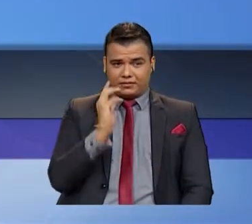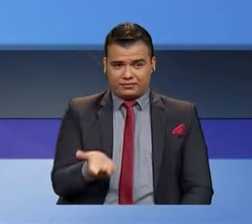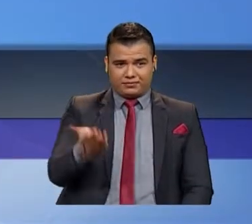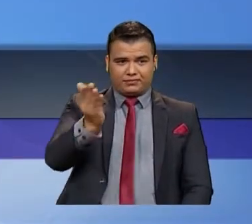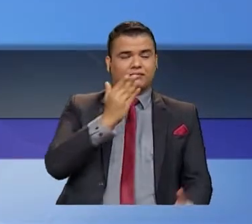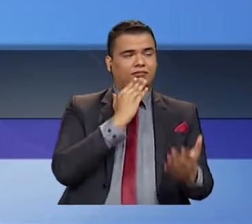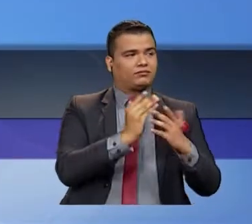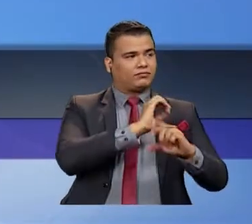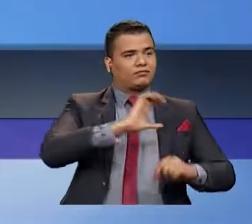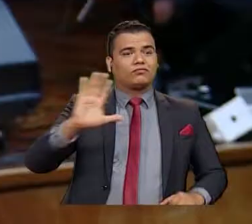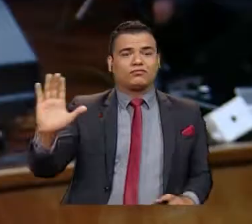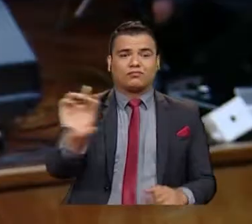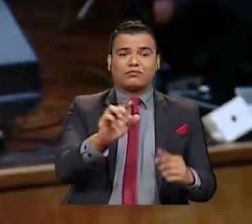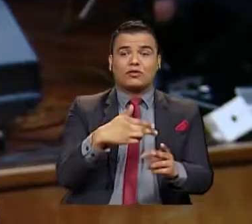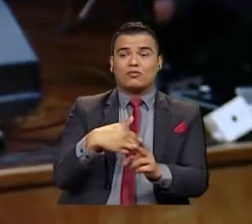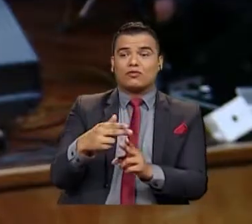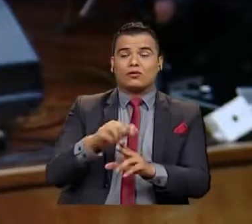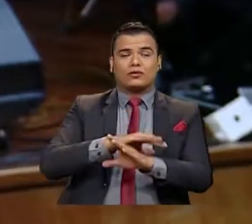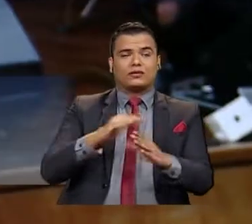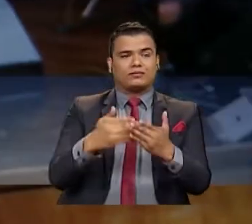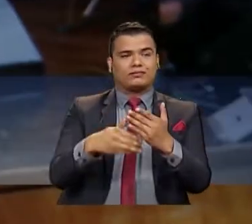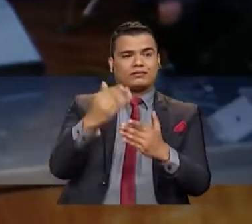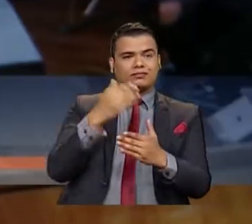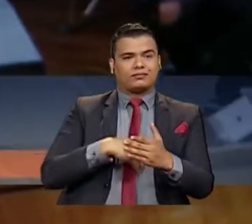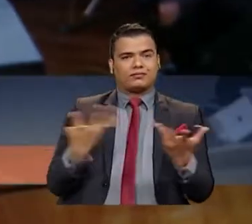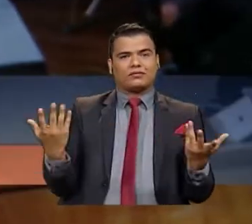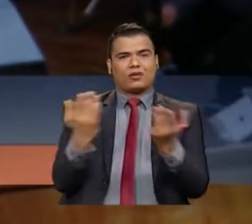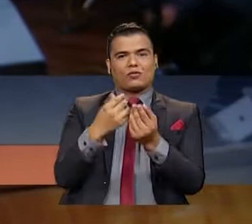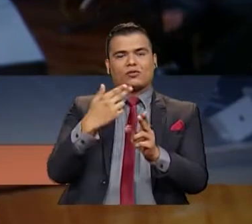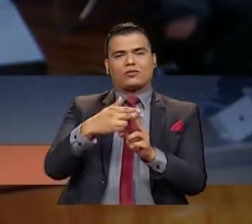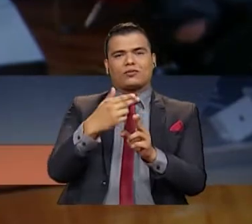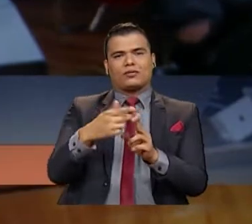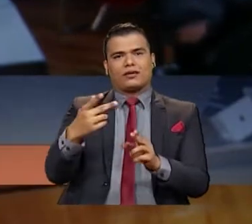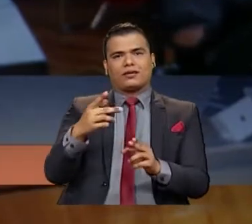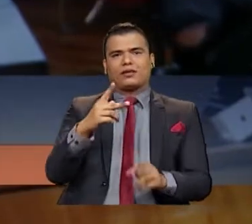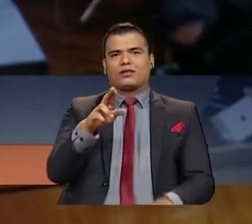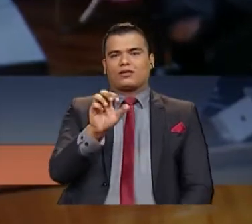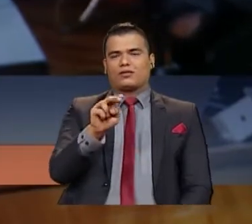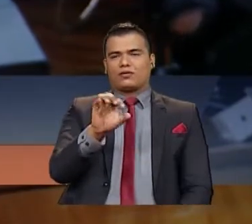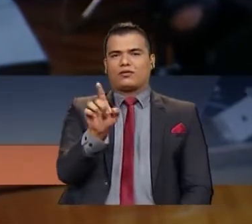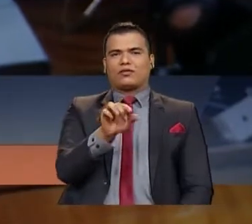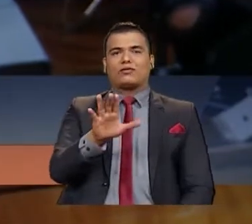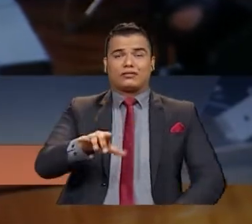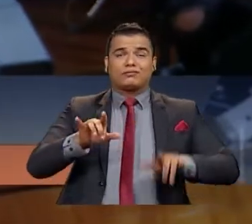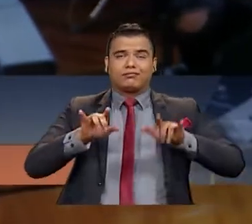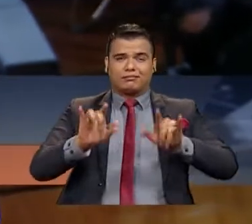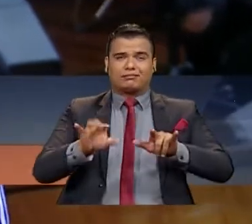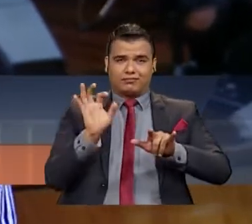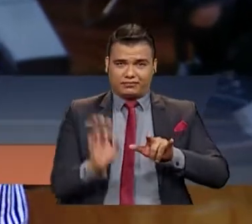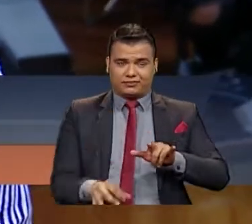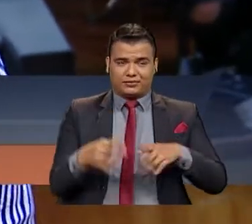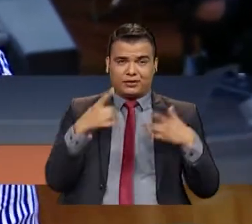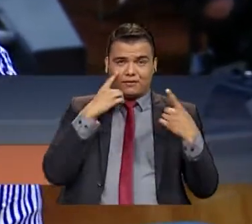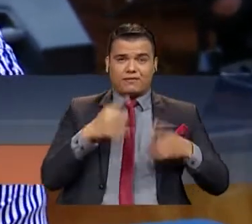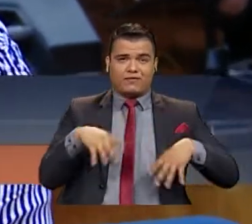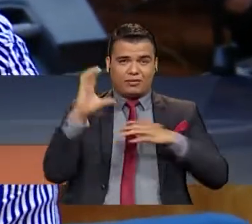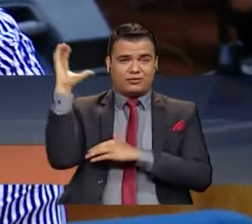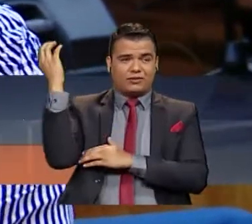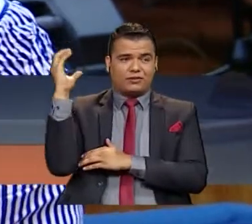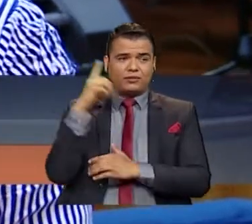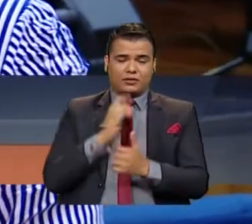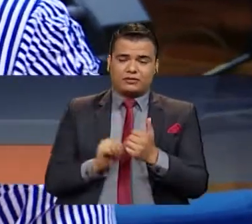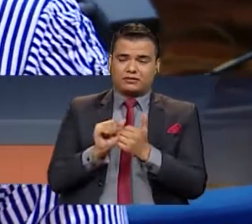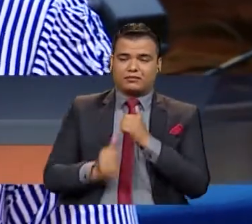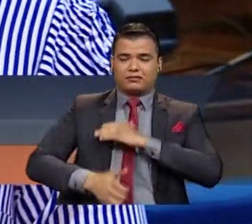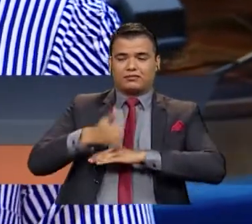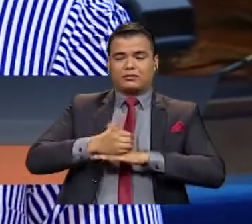Muy buenas noches, pues ya estamos a pocos minutos de que se presente la banda más querida del hard rock colombiano. Les estoy hablando de Cronos y en este momento me